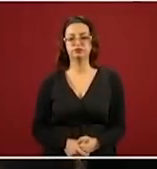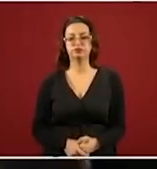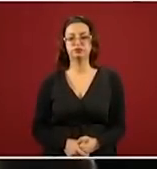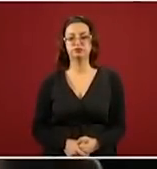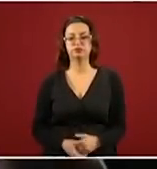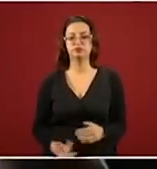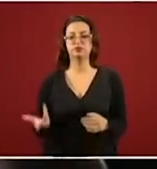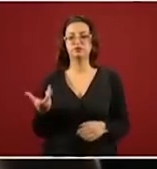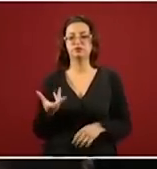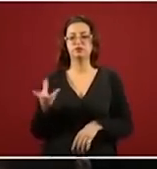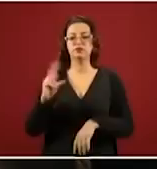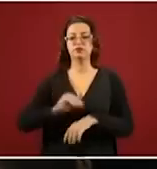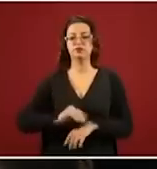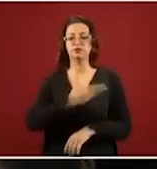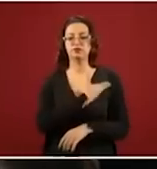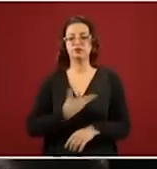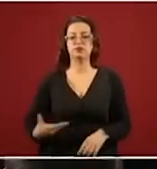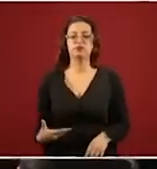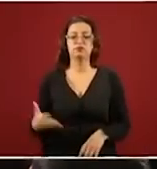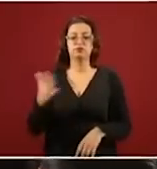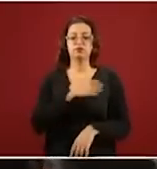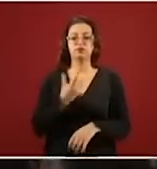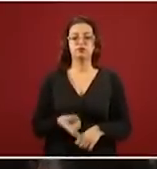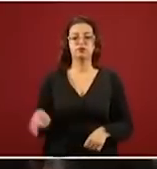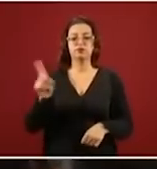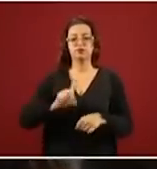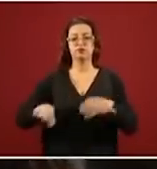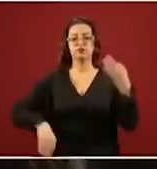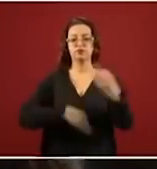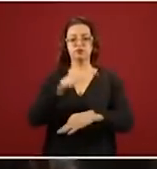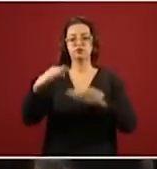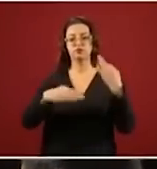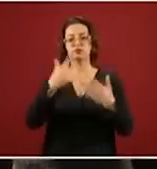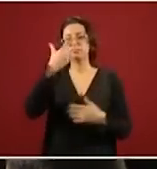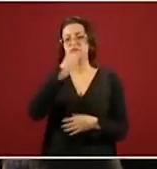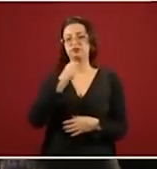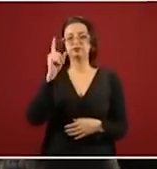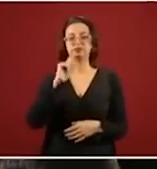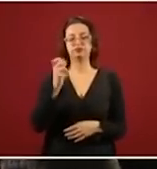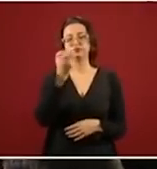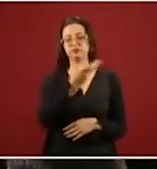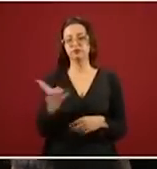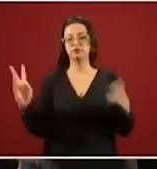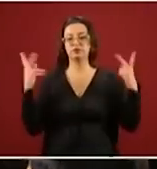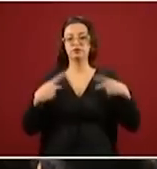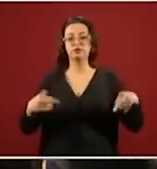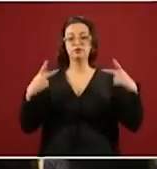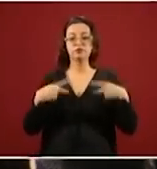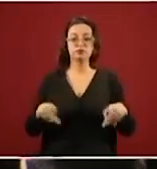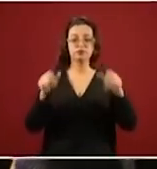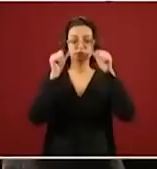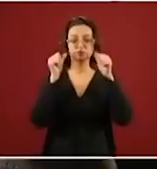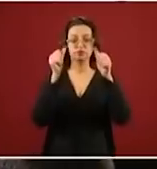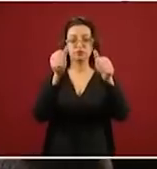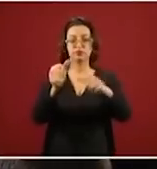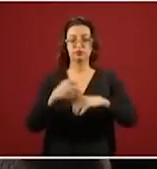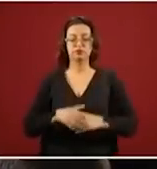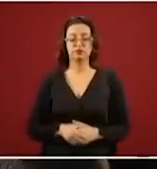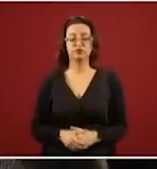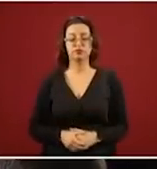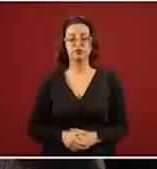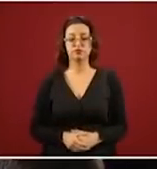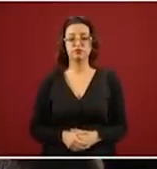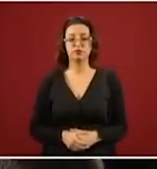con su permiso señor presidente muy buenos días a todos ya todos a las personas que nos escuchan pues